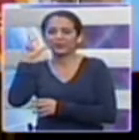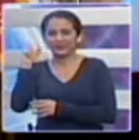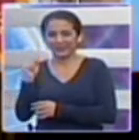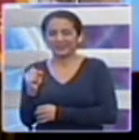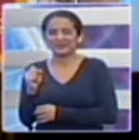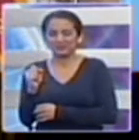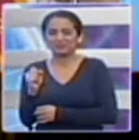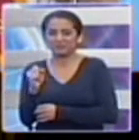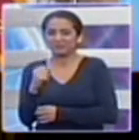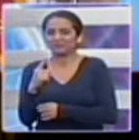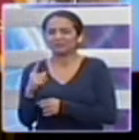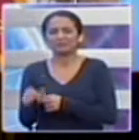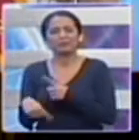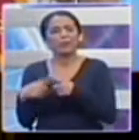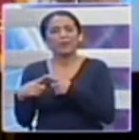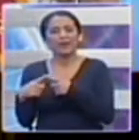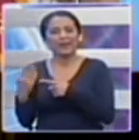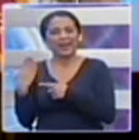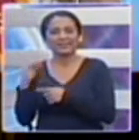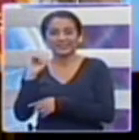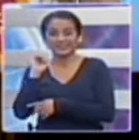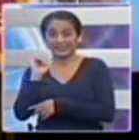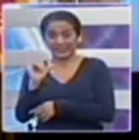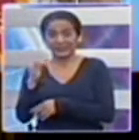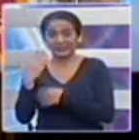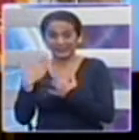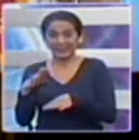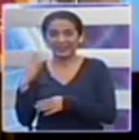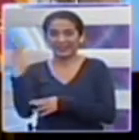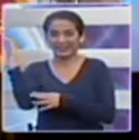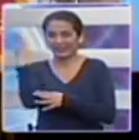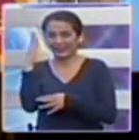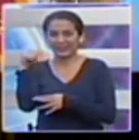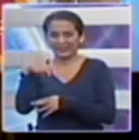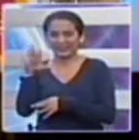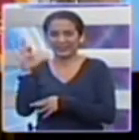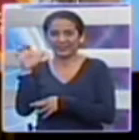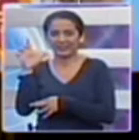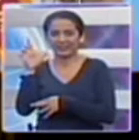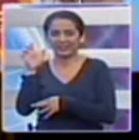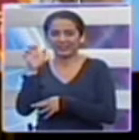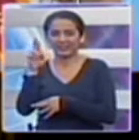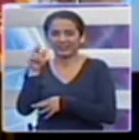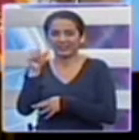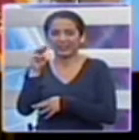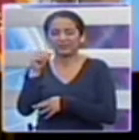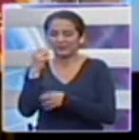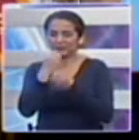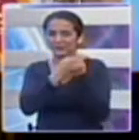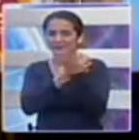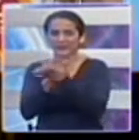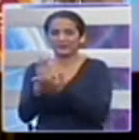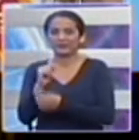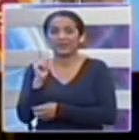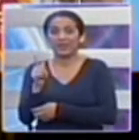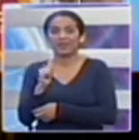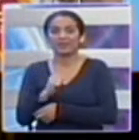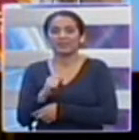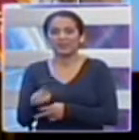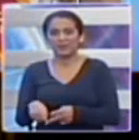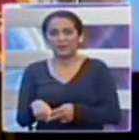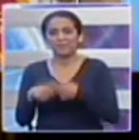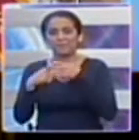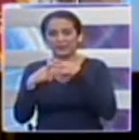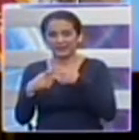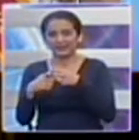que se dio este sábado y que fue transmitido por Telerama. Doménica presidirá las fiestas por los